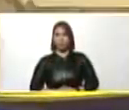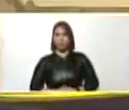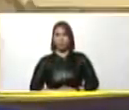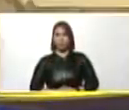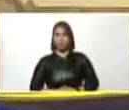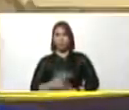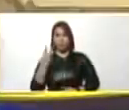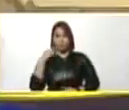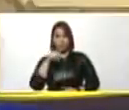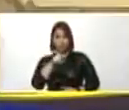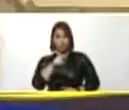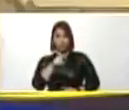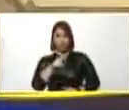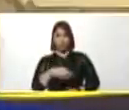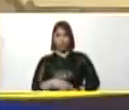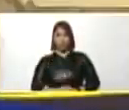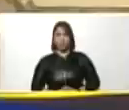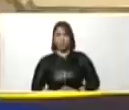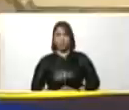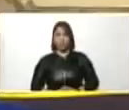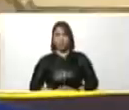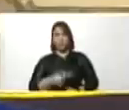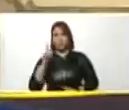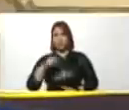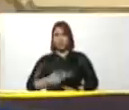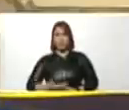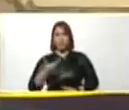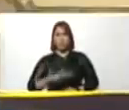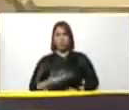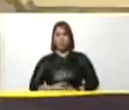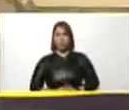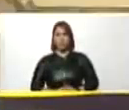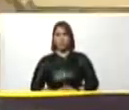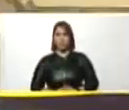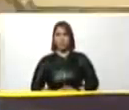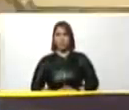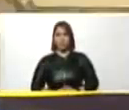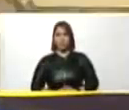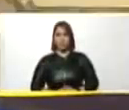Por eso es tan importante